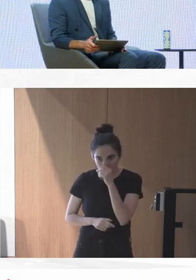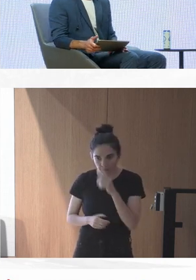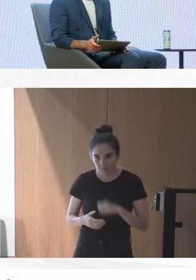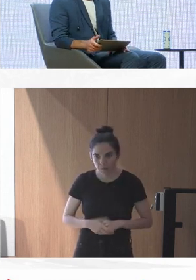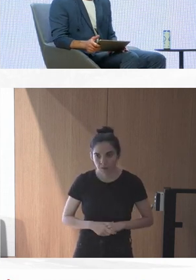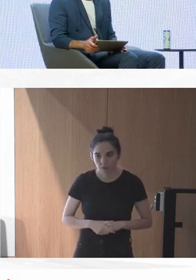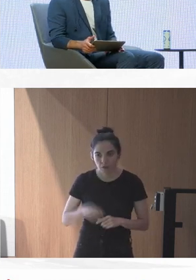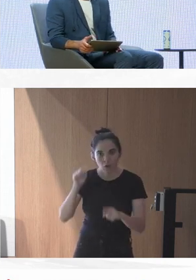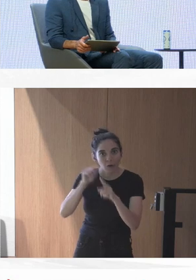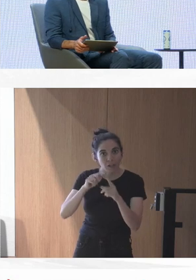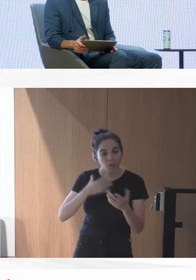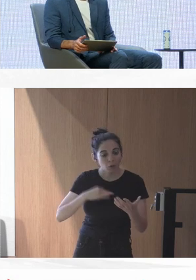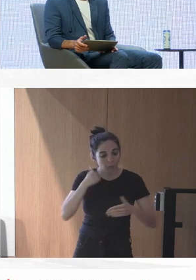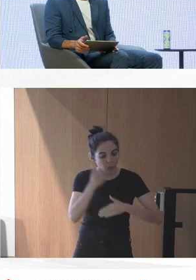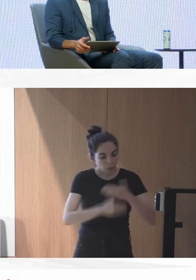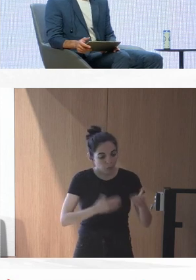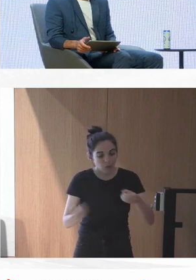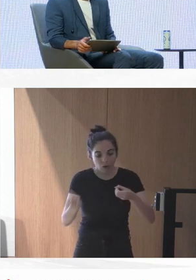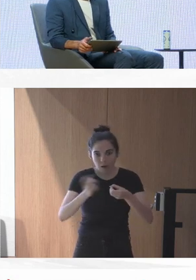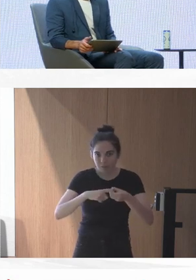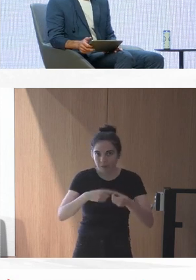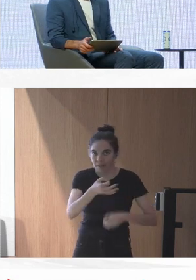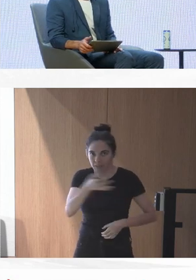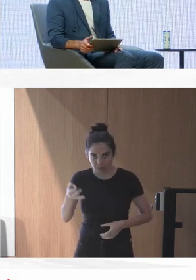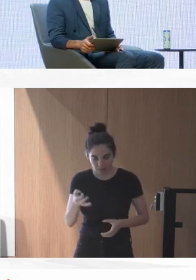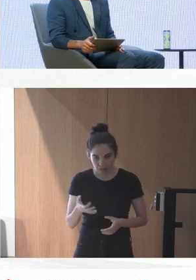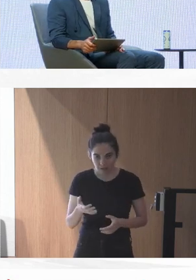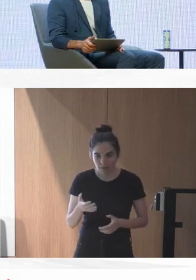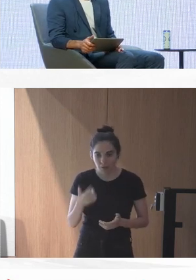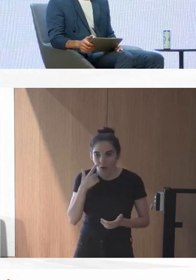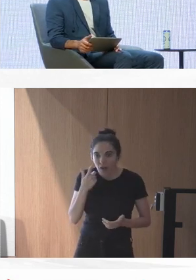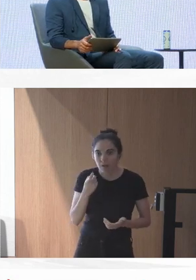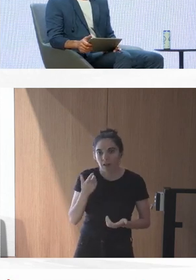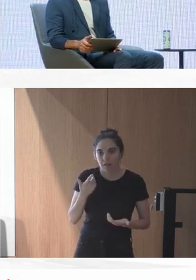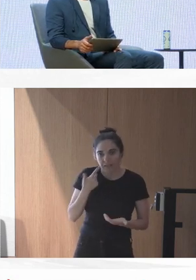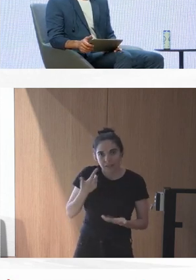de forma eficiente en el procedimiento, pero también asegurarnos de que entienden el juicio